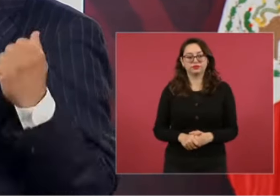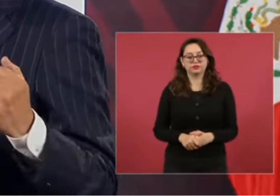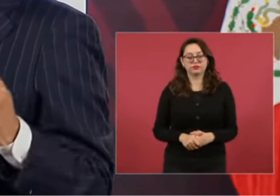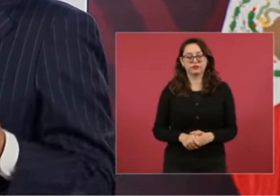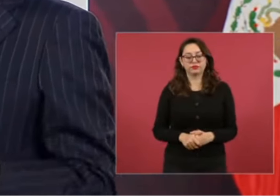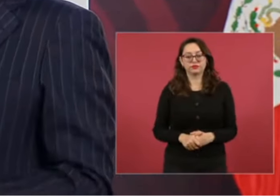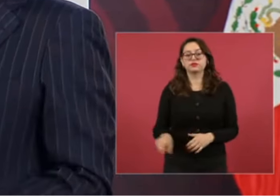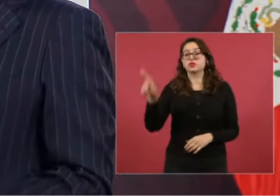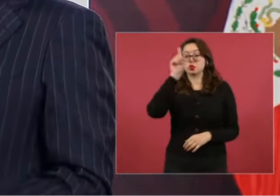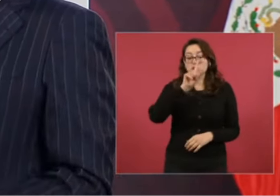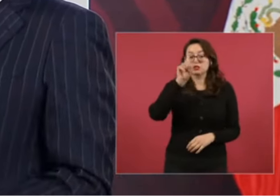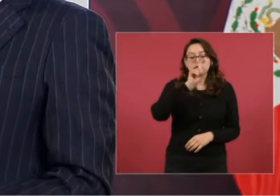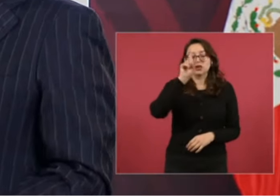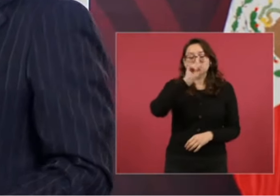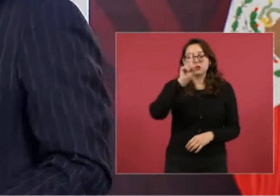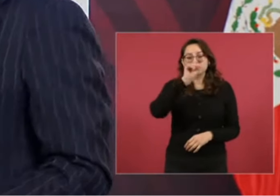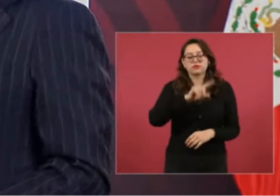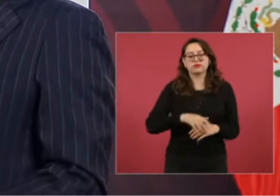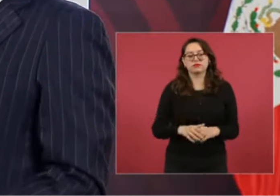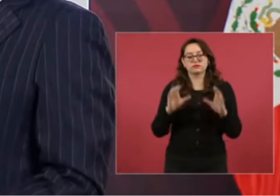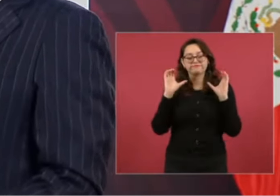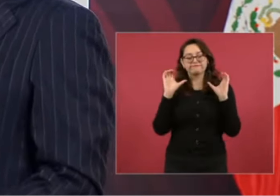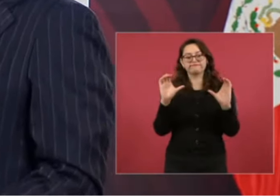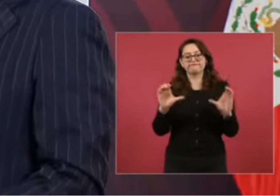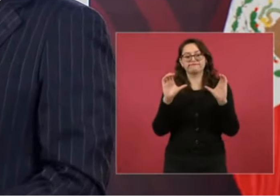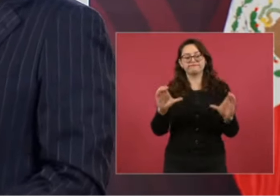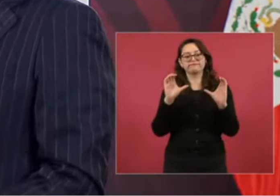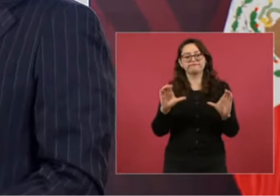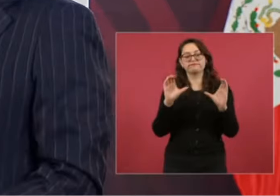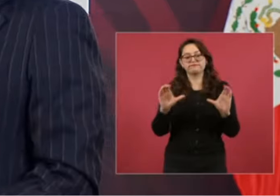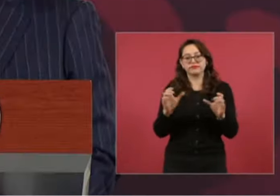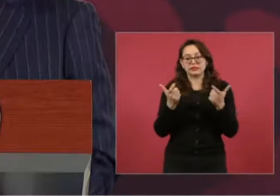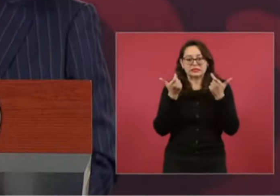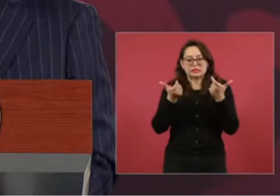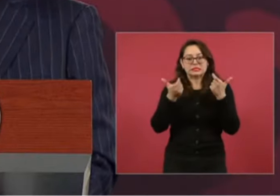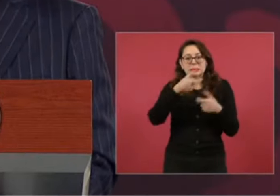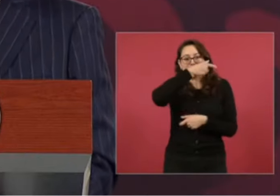un buen consejo: cuidado con la ambición al dinero,